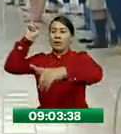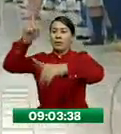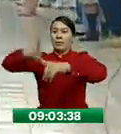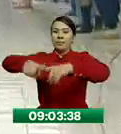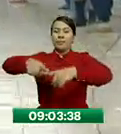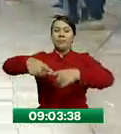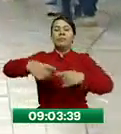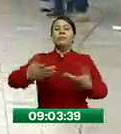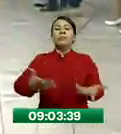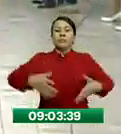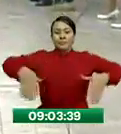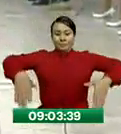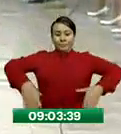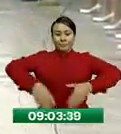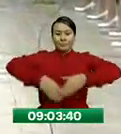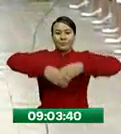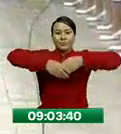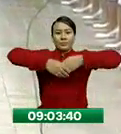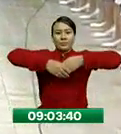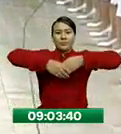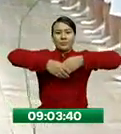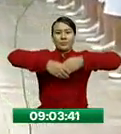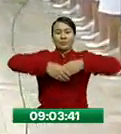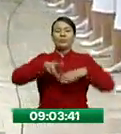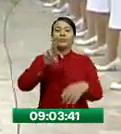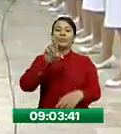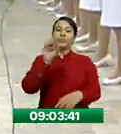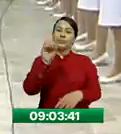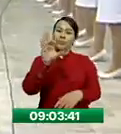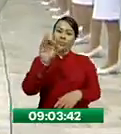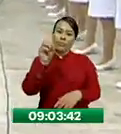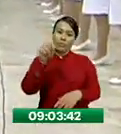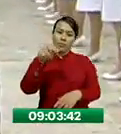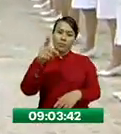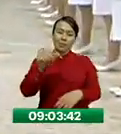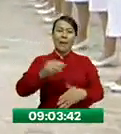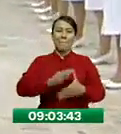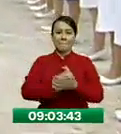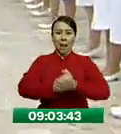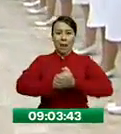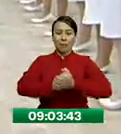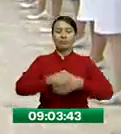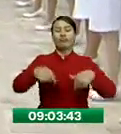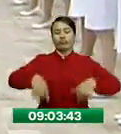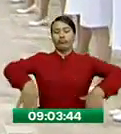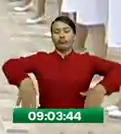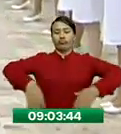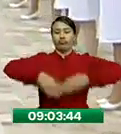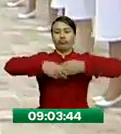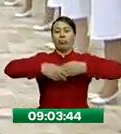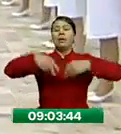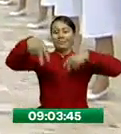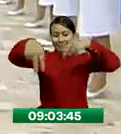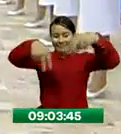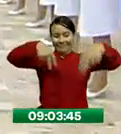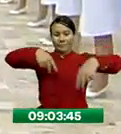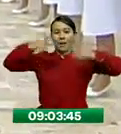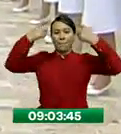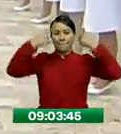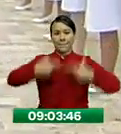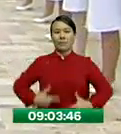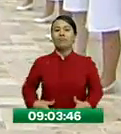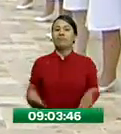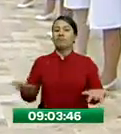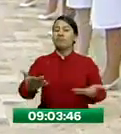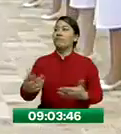en el hemiciclo La Rotonda, donde también está otro grupo de estudiantes para lo que será la retreta que estará lista con